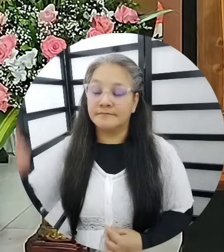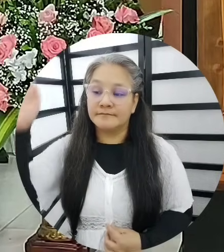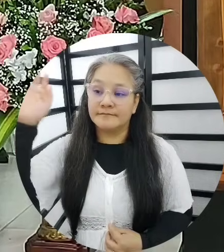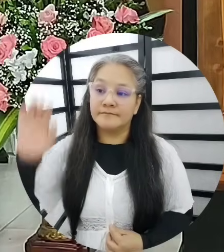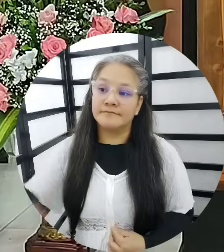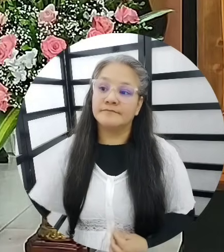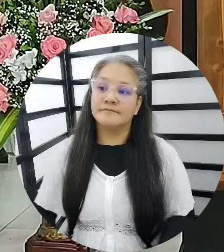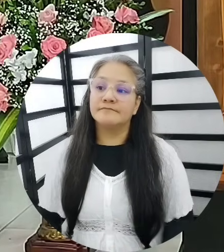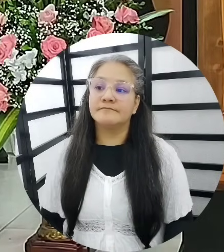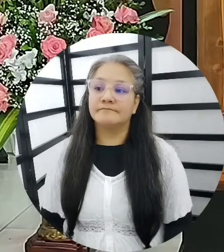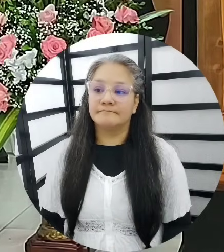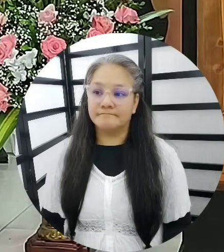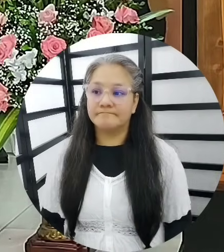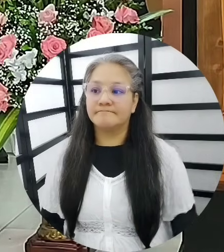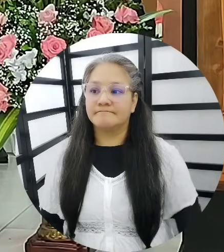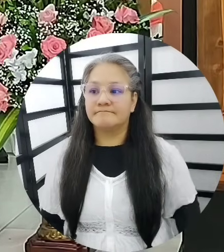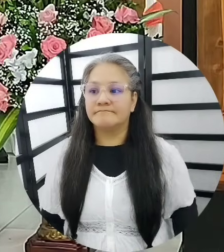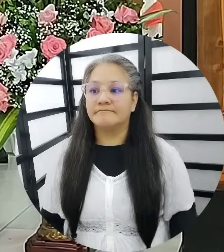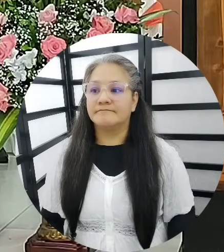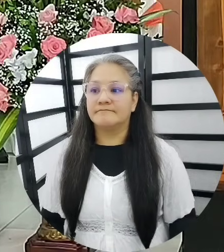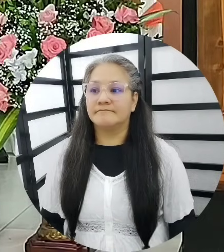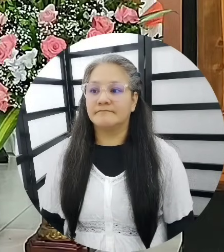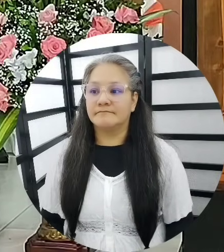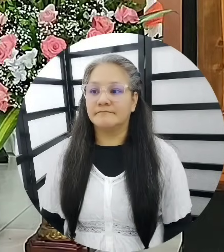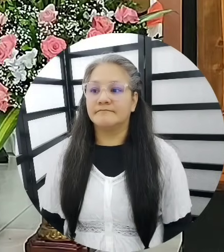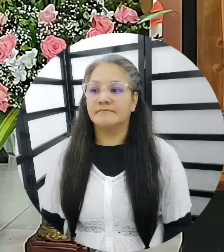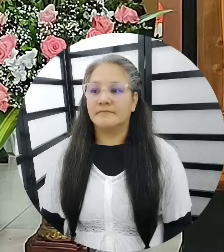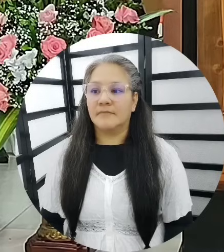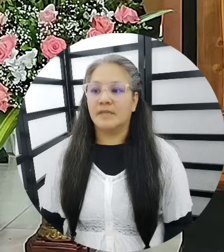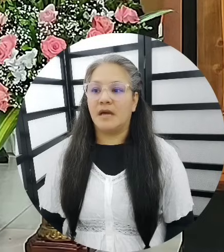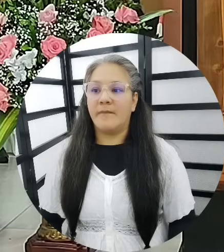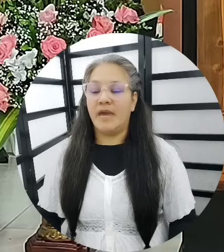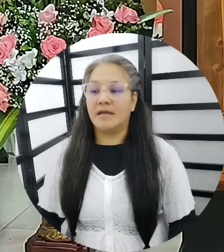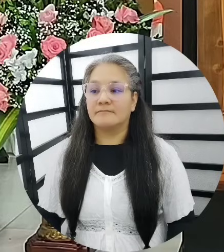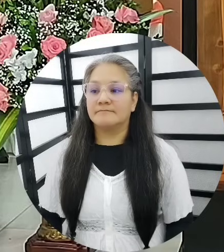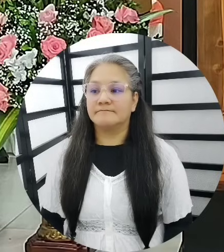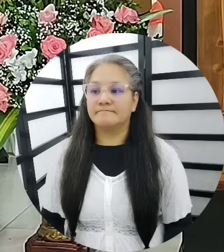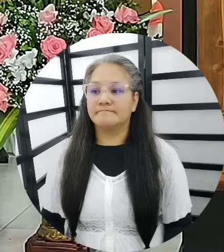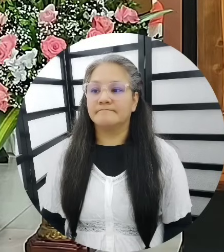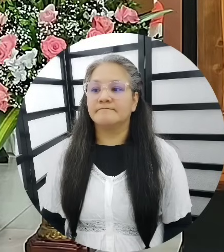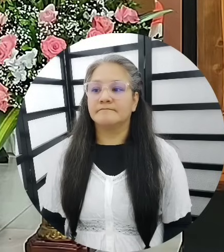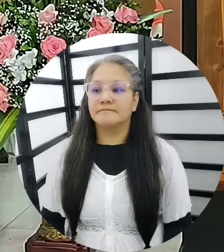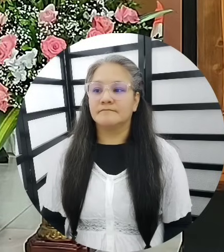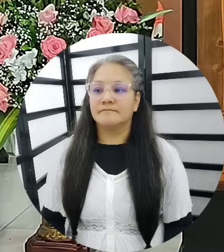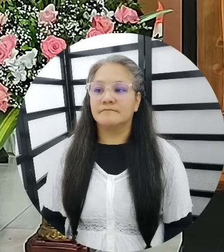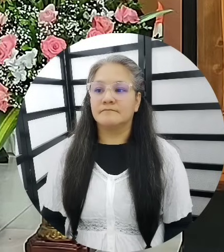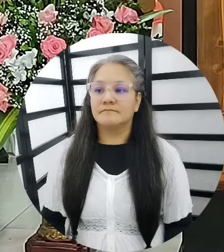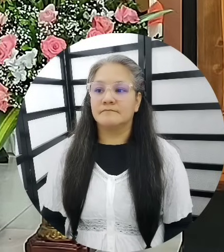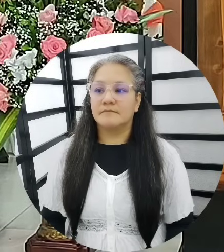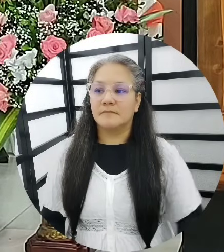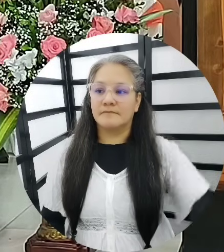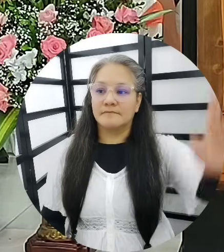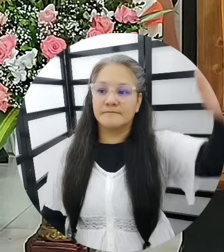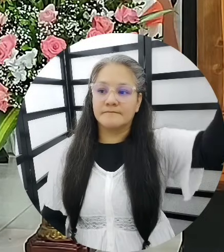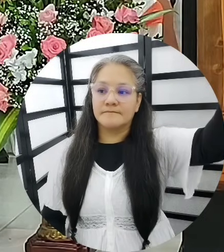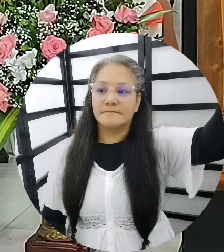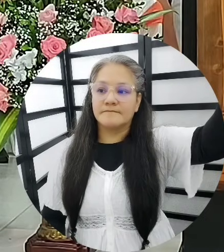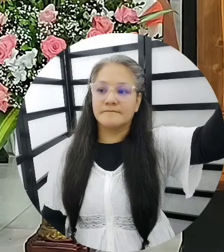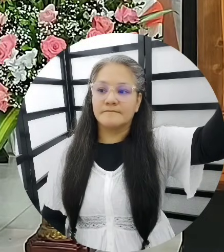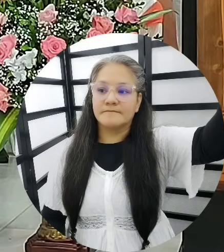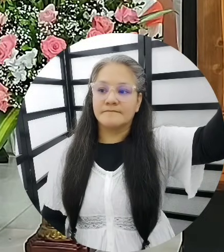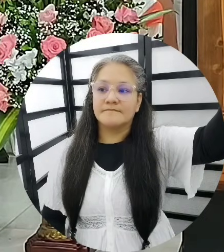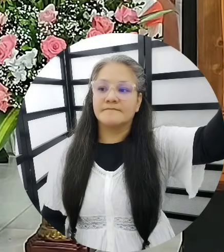está lleno de hipócritas. Aleluya. Lo que tenemos es que luchar para no caer en esa